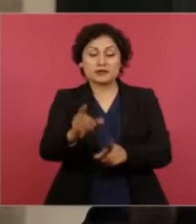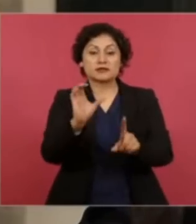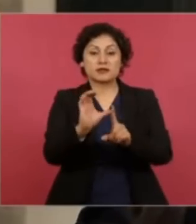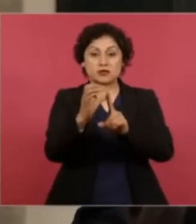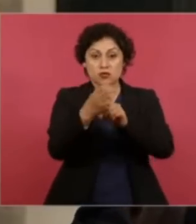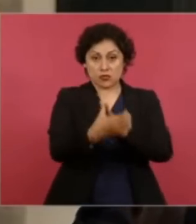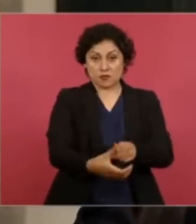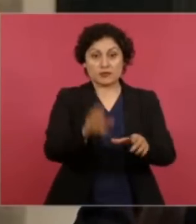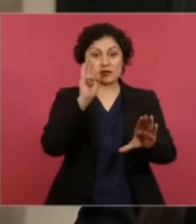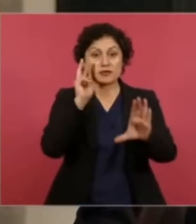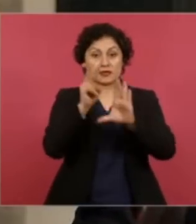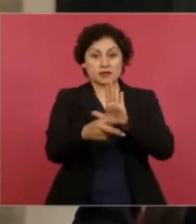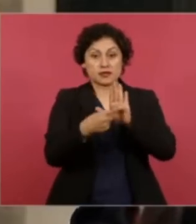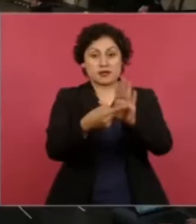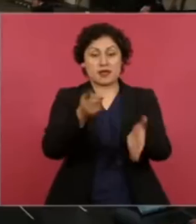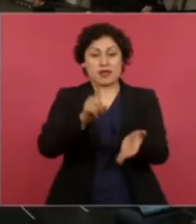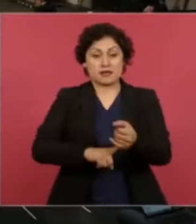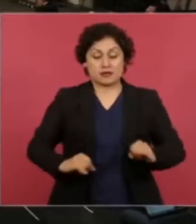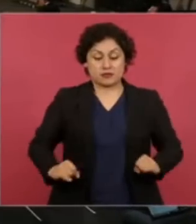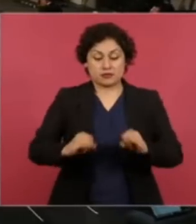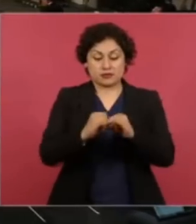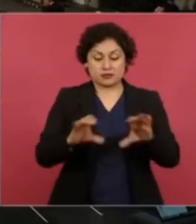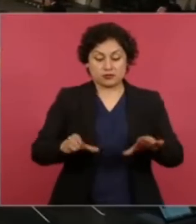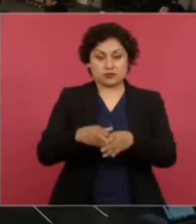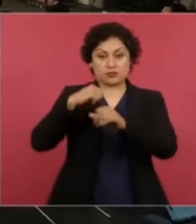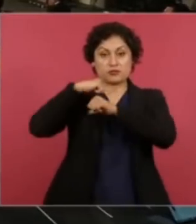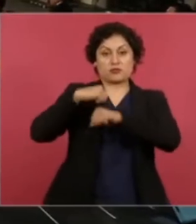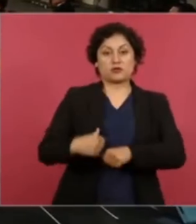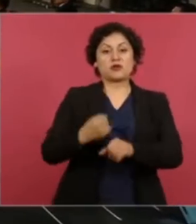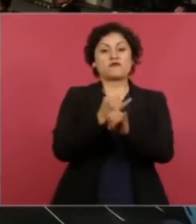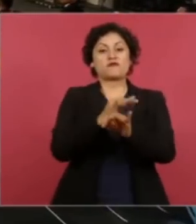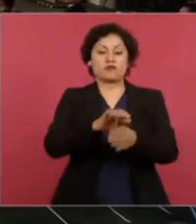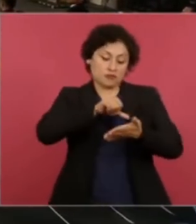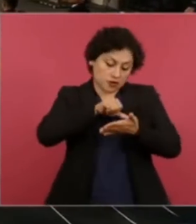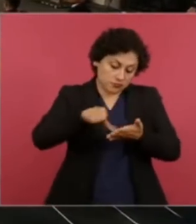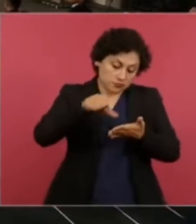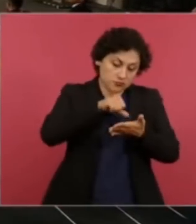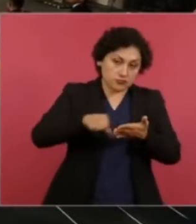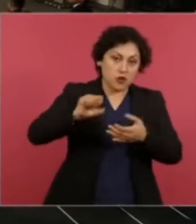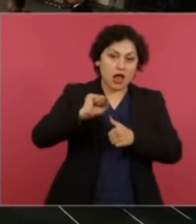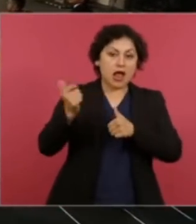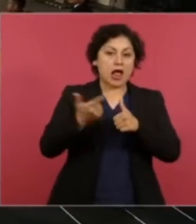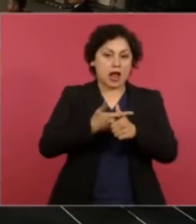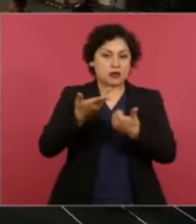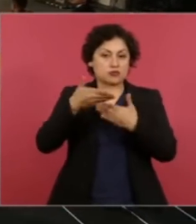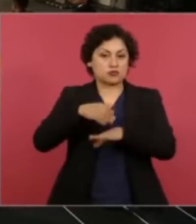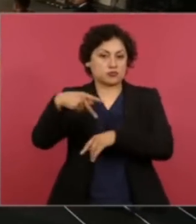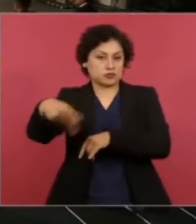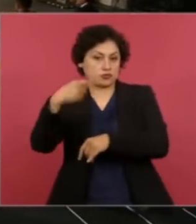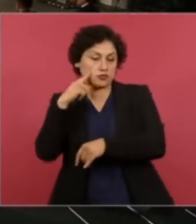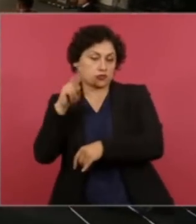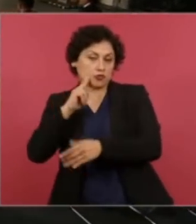ente pública serán los responsables de clasificar la información de las declaraciones como